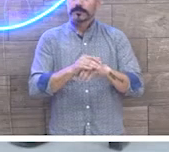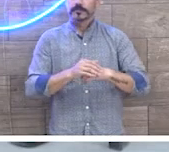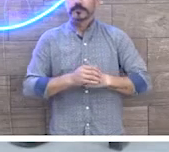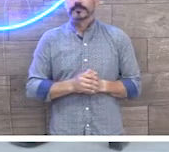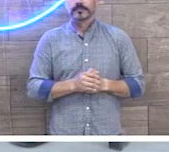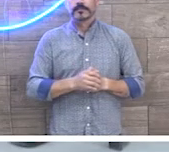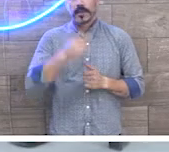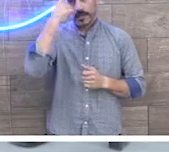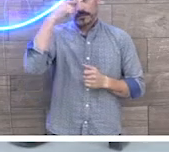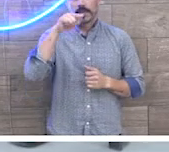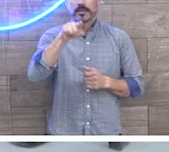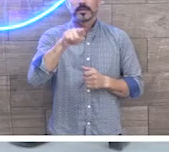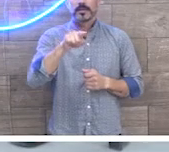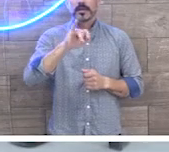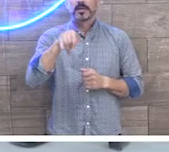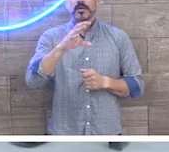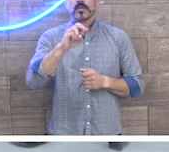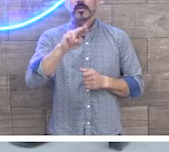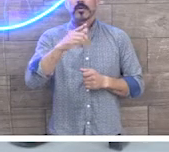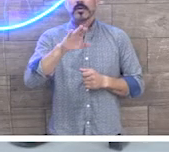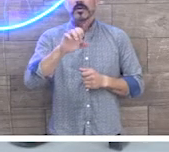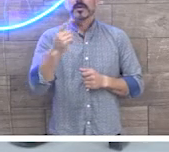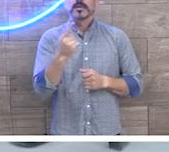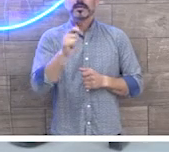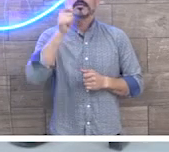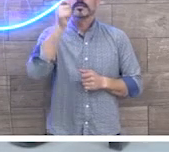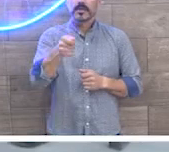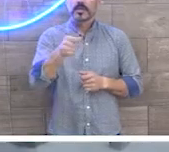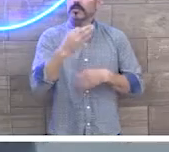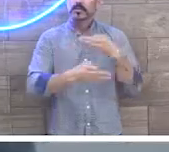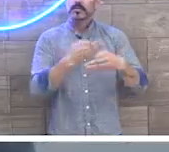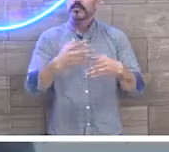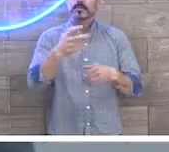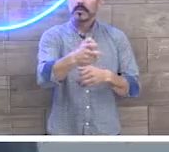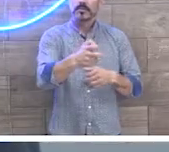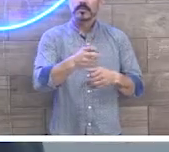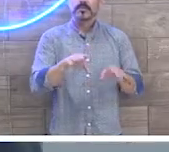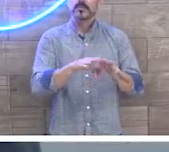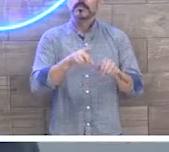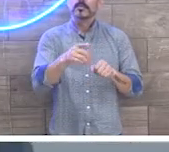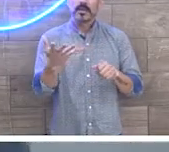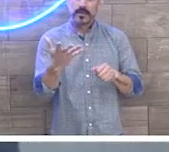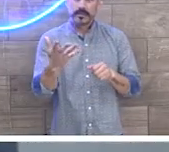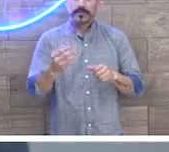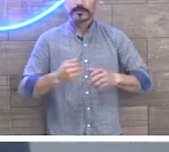diferentes medios de comunicación para visibilizar la discapacidad? Muchas gracias, Eduardo, por la invitación.